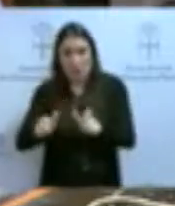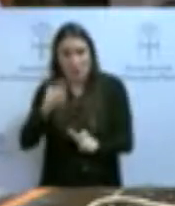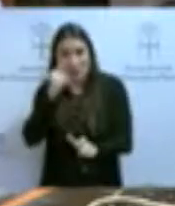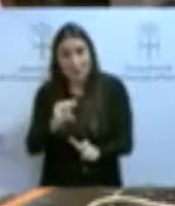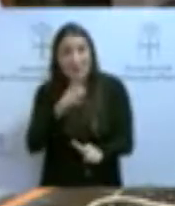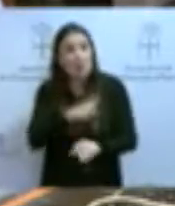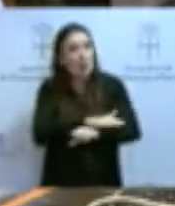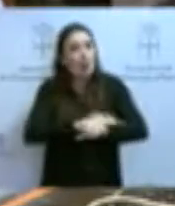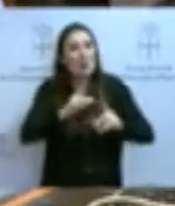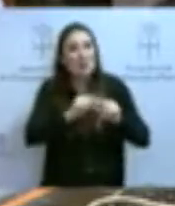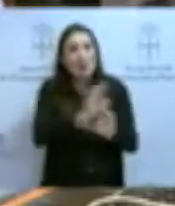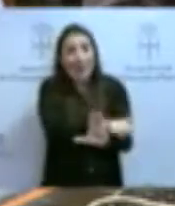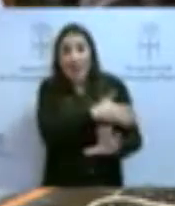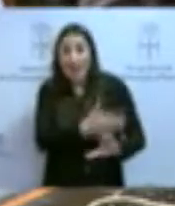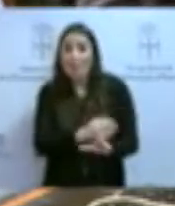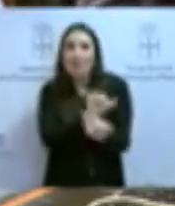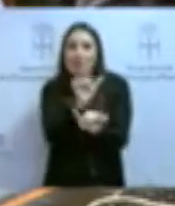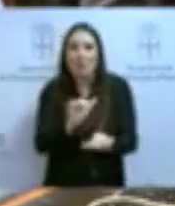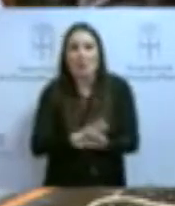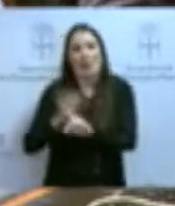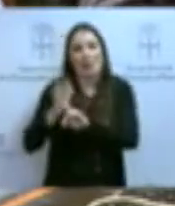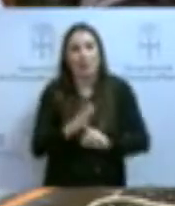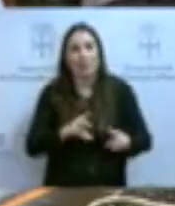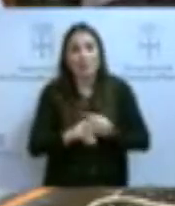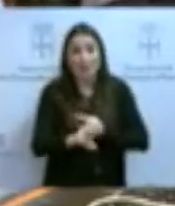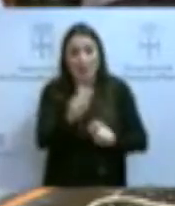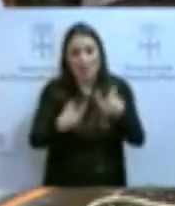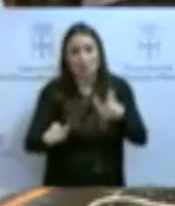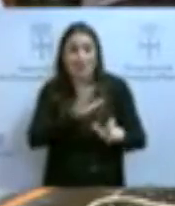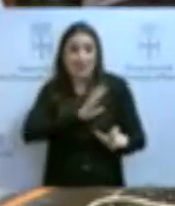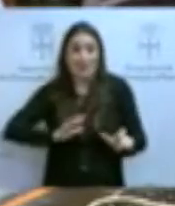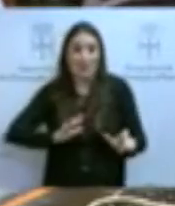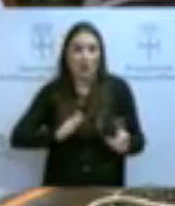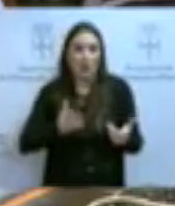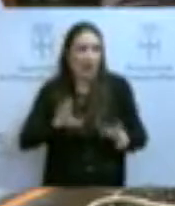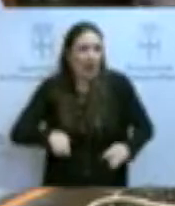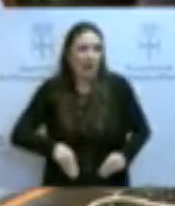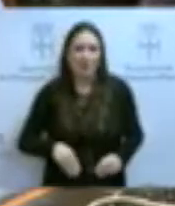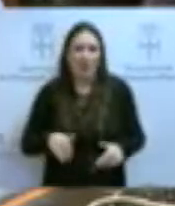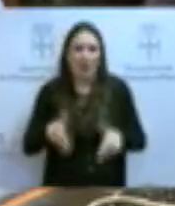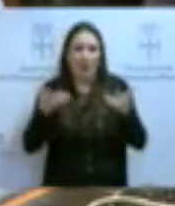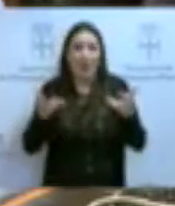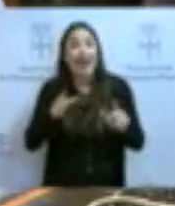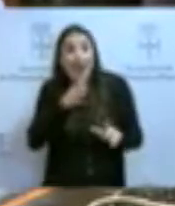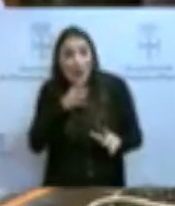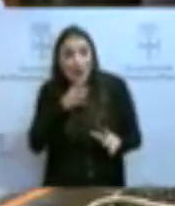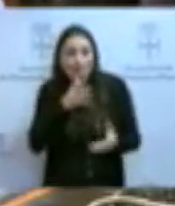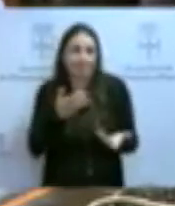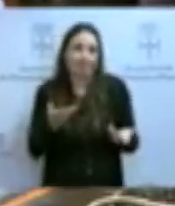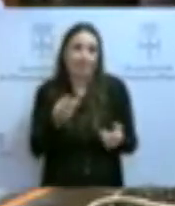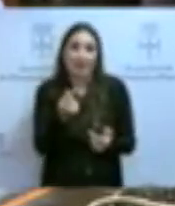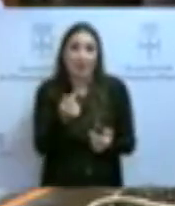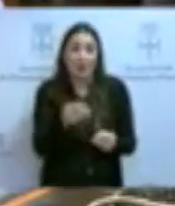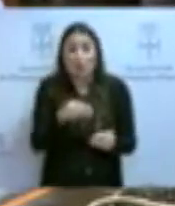asturiano nunca buscó una fórmula que pudiera no discriminar salarialmente al personal temporal interino, lo asumió sin más. Y ahora no se cuenta con la previsión